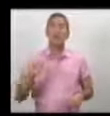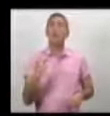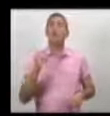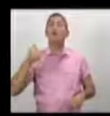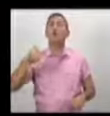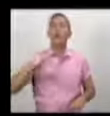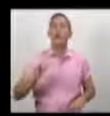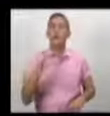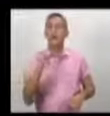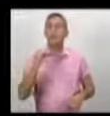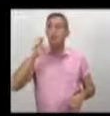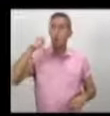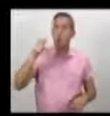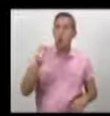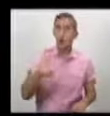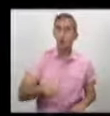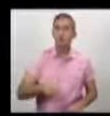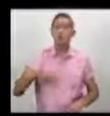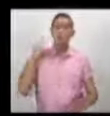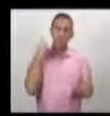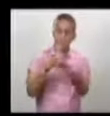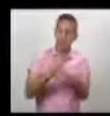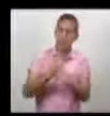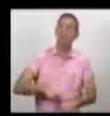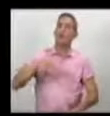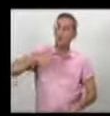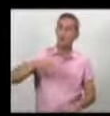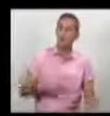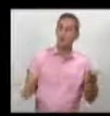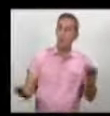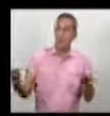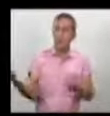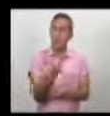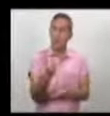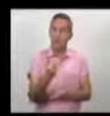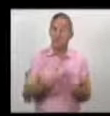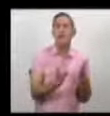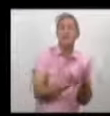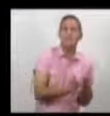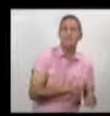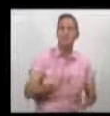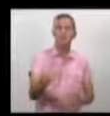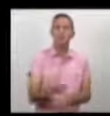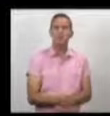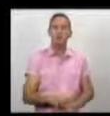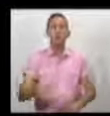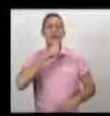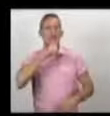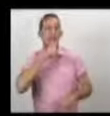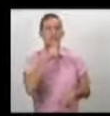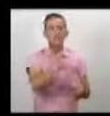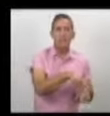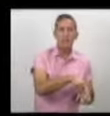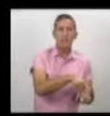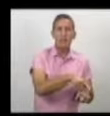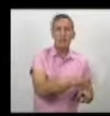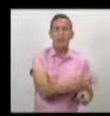otra, pero en nuestro encuentro de hoy vamos a compararla a las dos y vamos a demostrar la complejidad de una referida a la